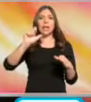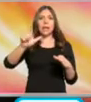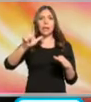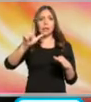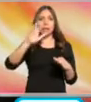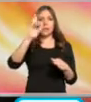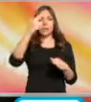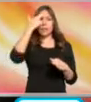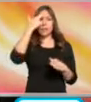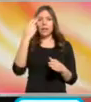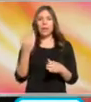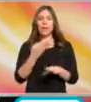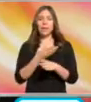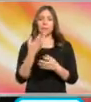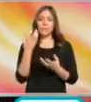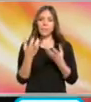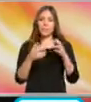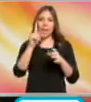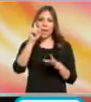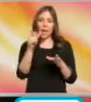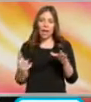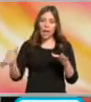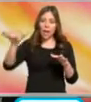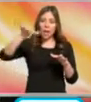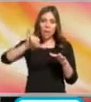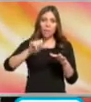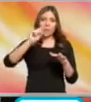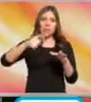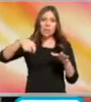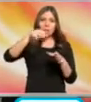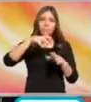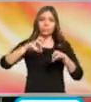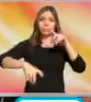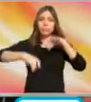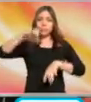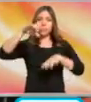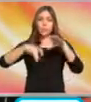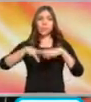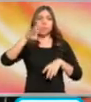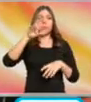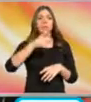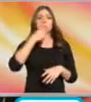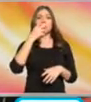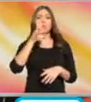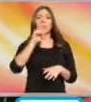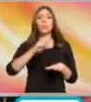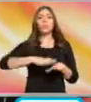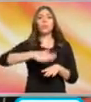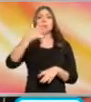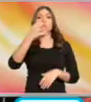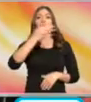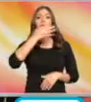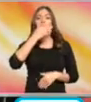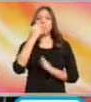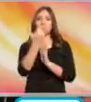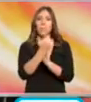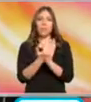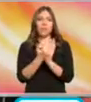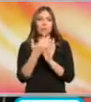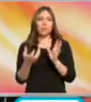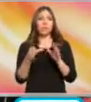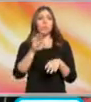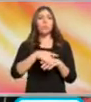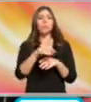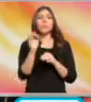era blanquear? Muy bien, pues caliente, lo vamos a agregar. No debe de exceder los 5 minutos, porque como es